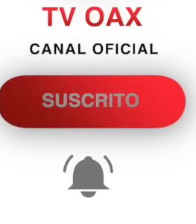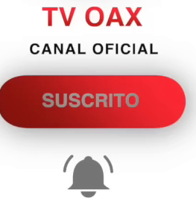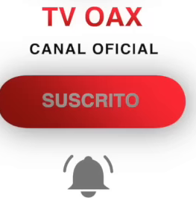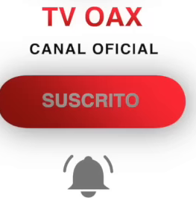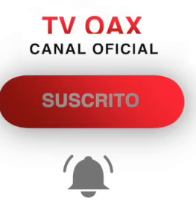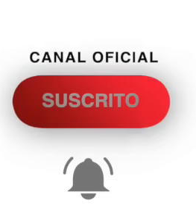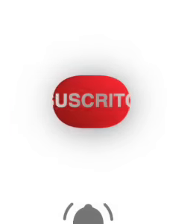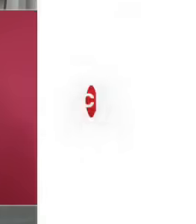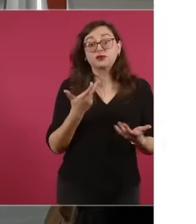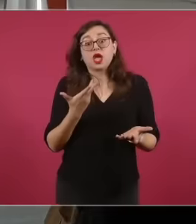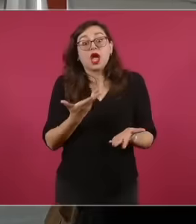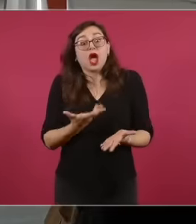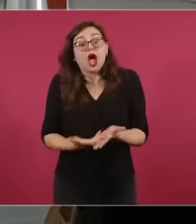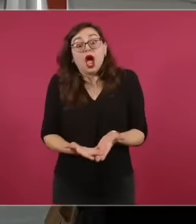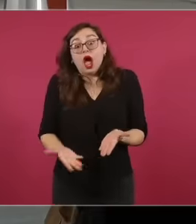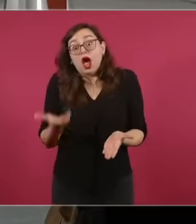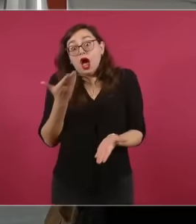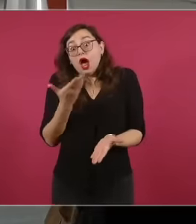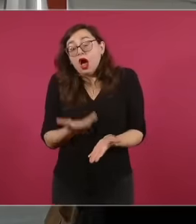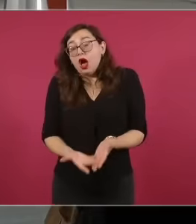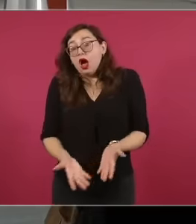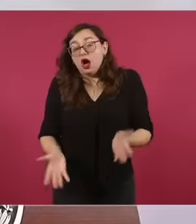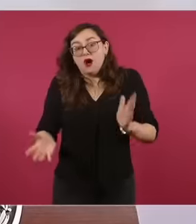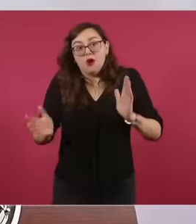se convirtieron en paladines